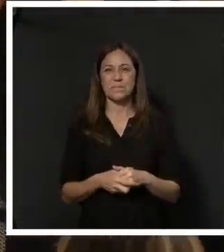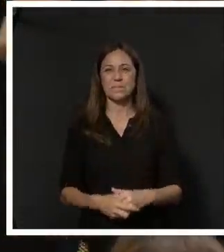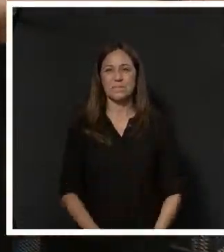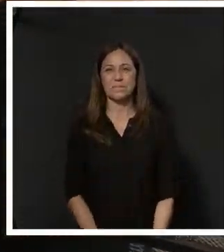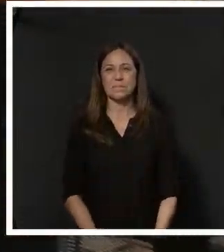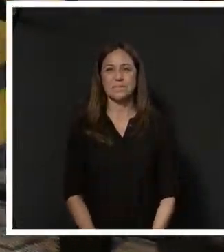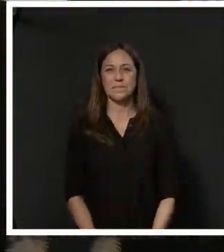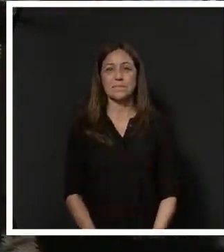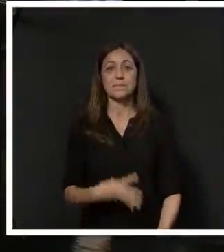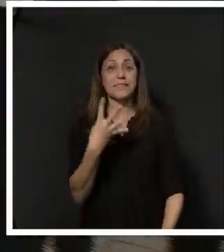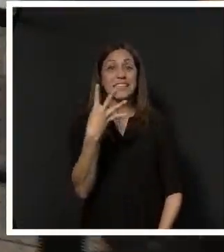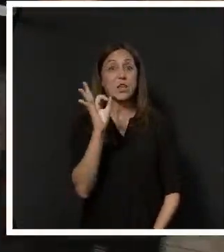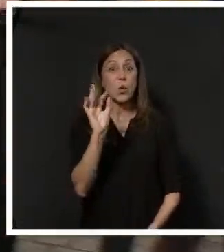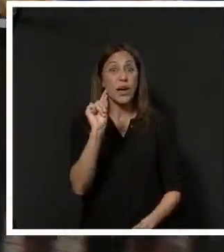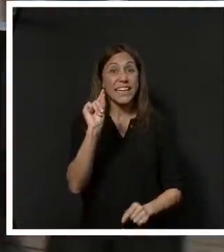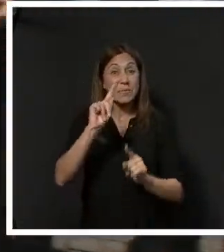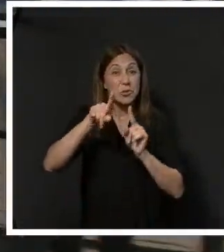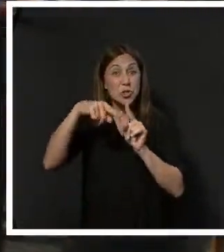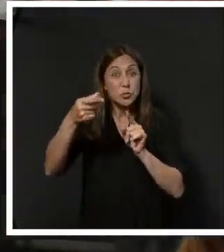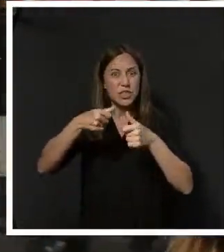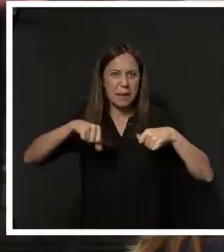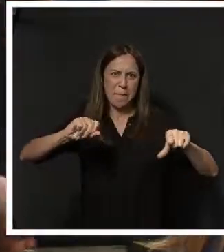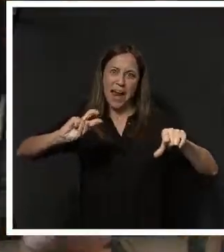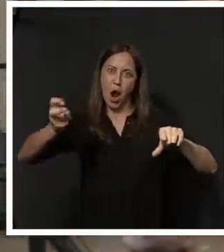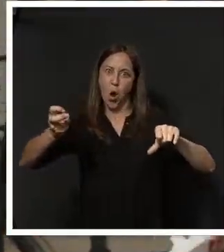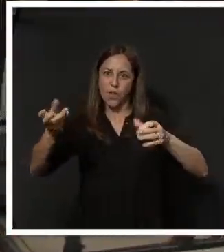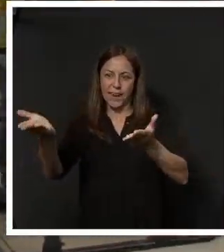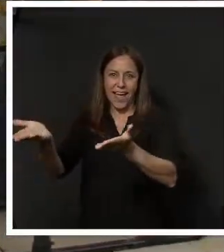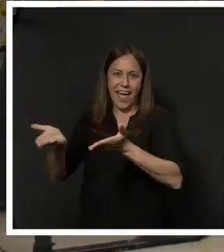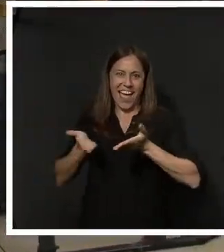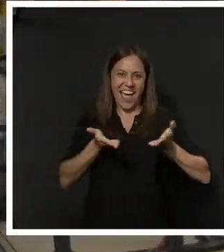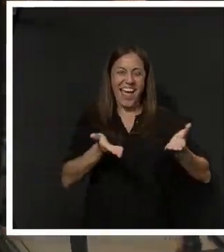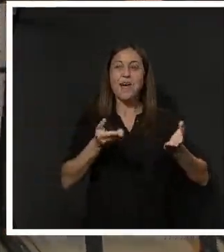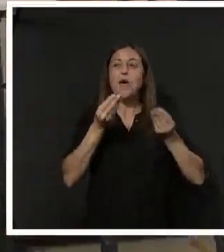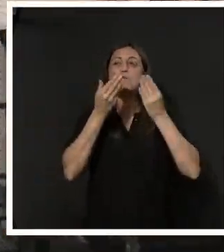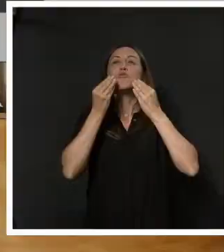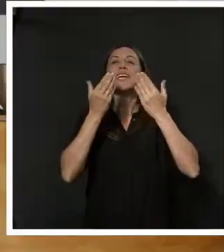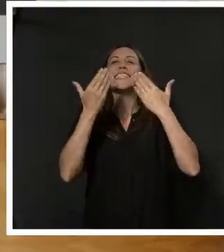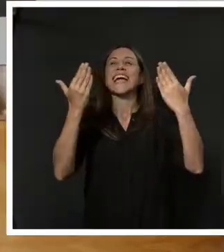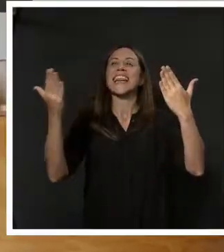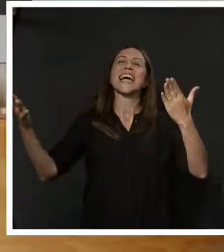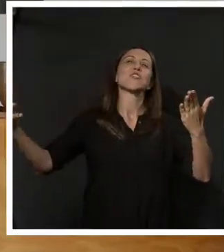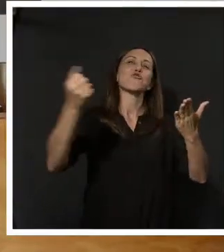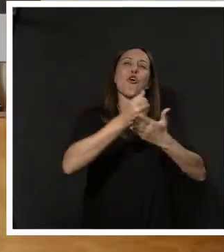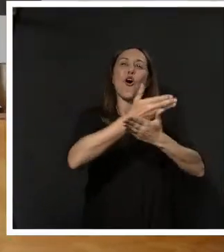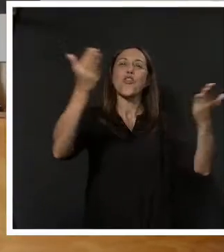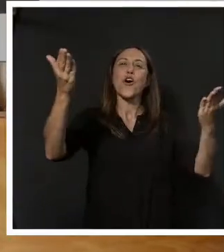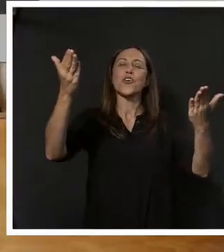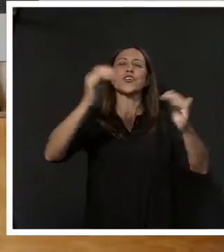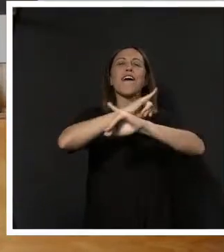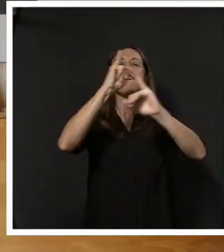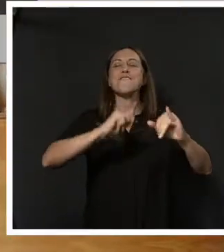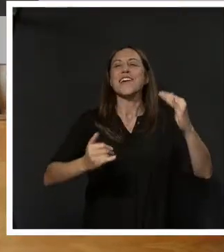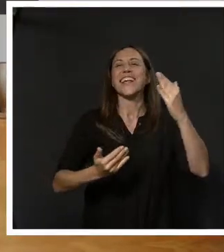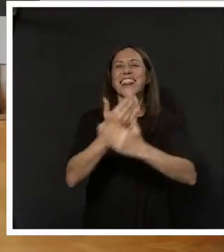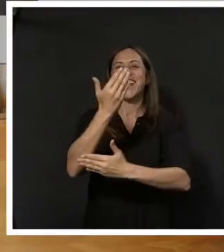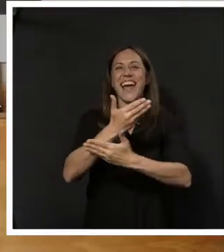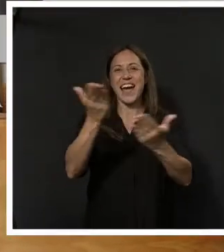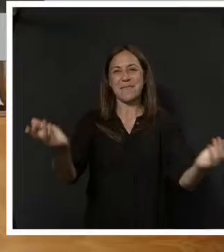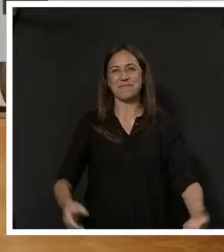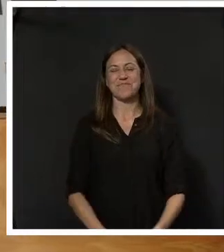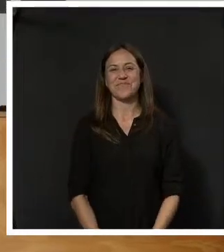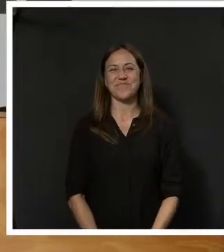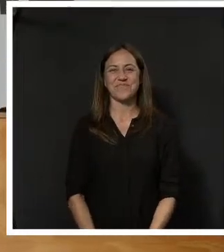en 40 minutos salgas de gente Muchas gracias a todos Feliz día